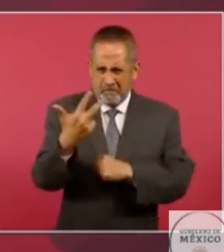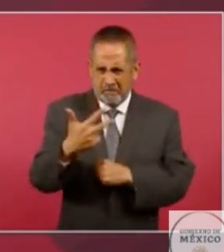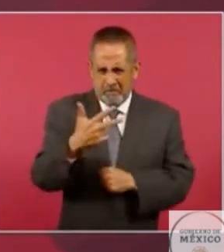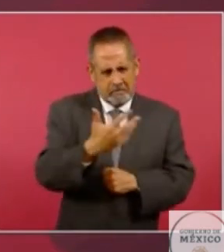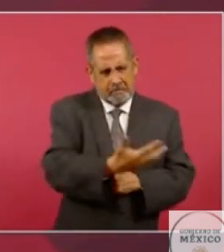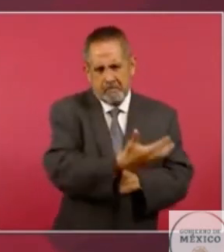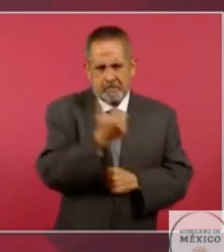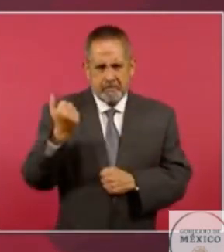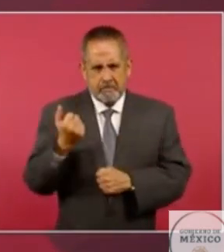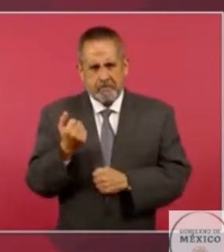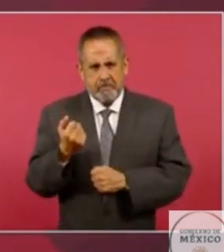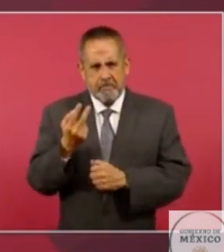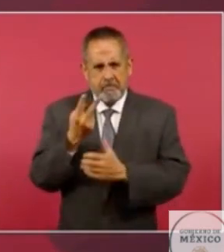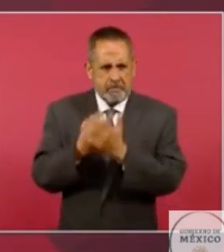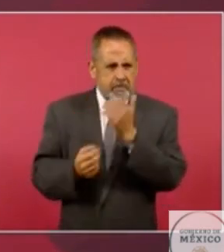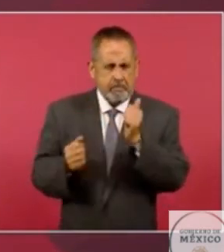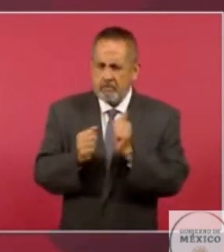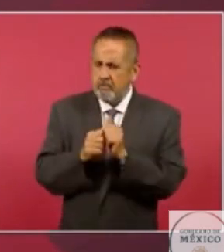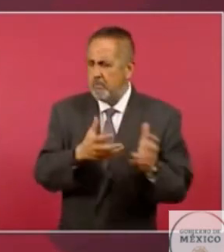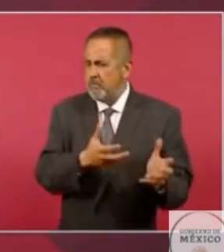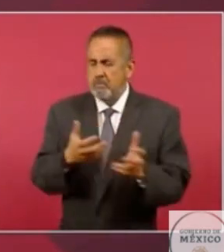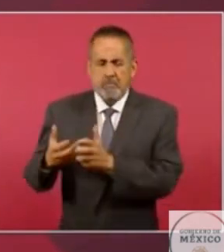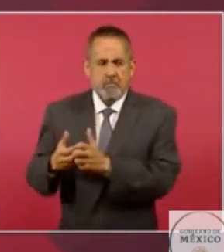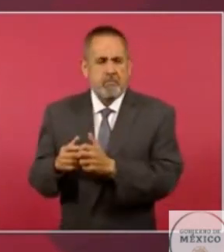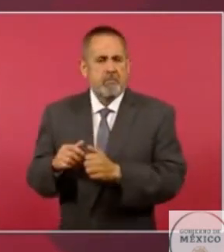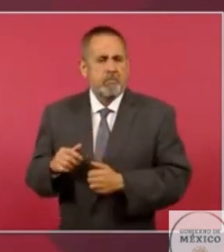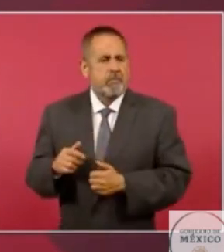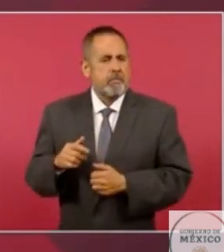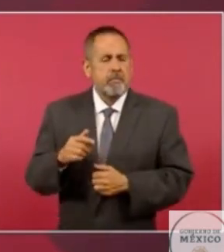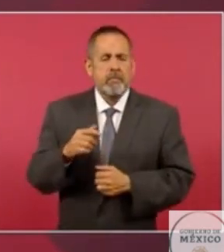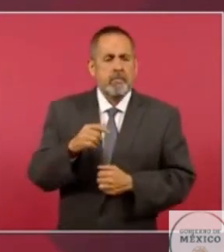de ciclo combinado, 12 y una